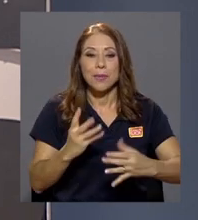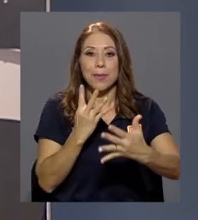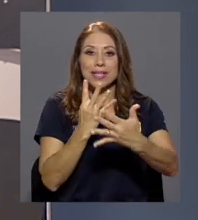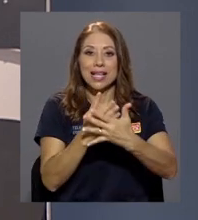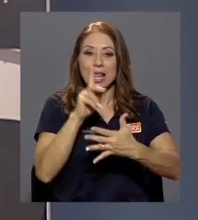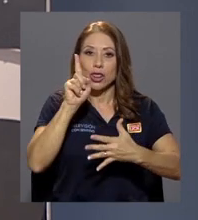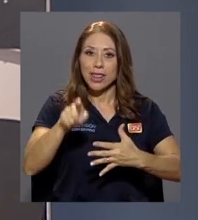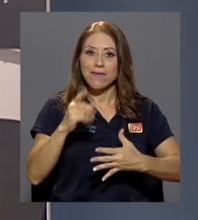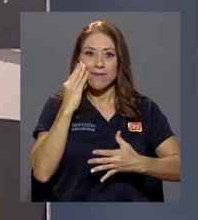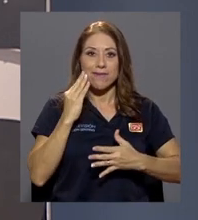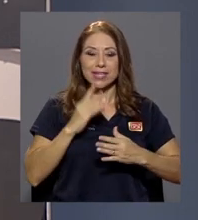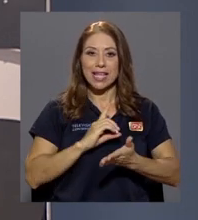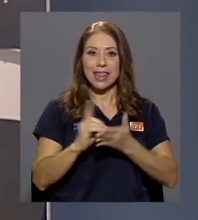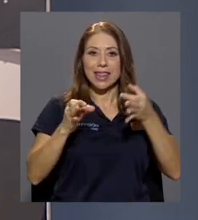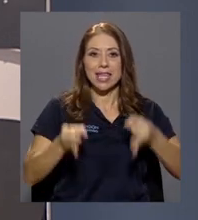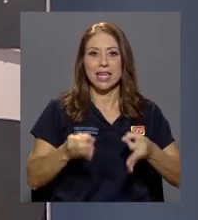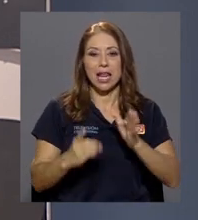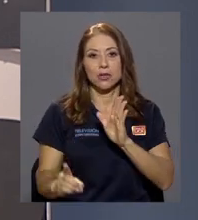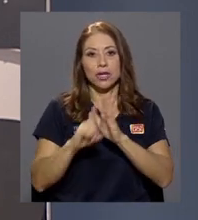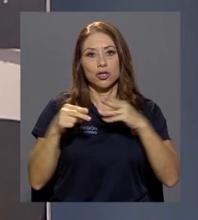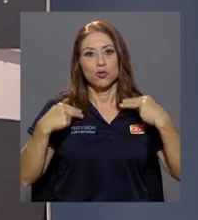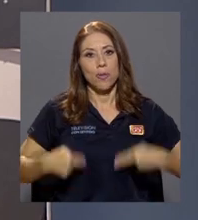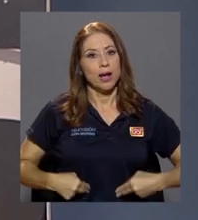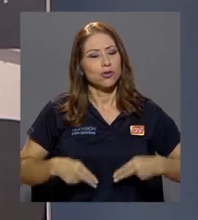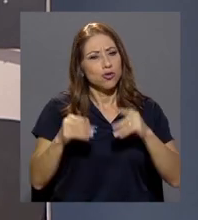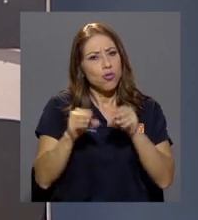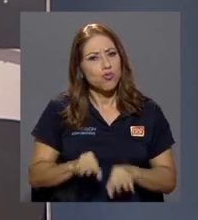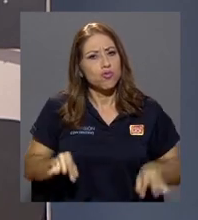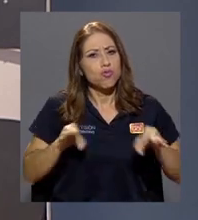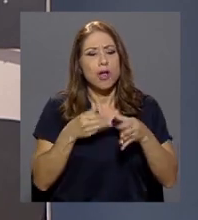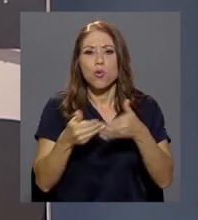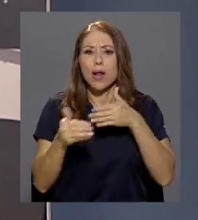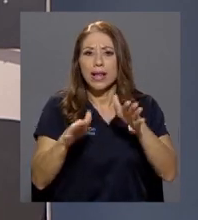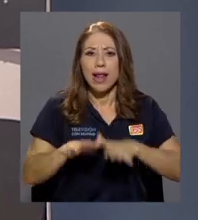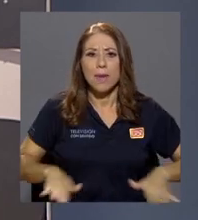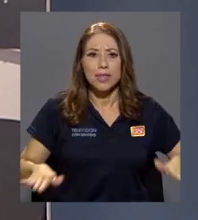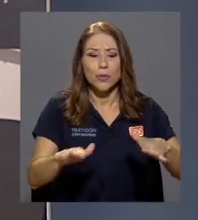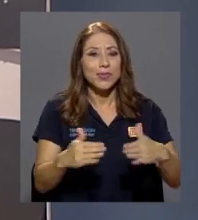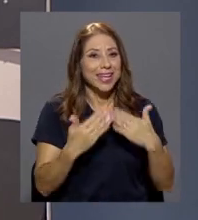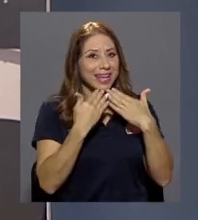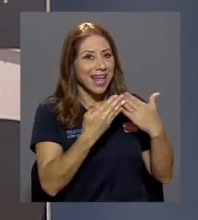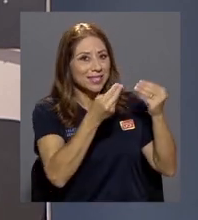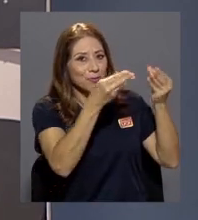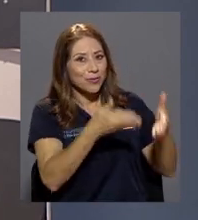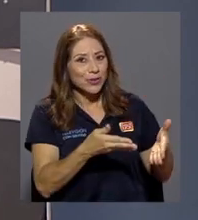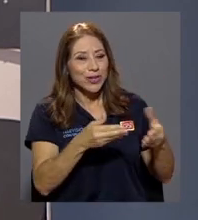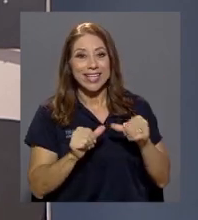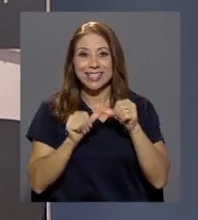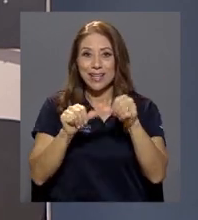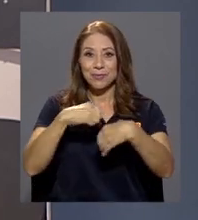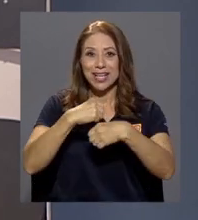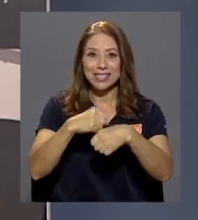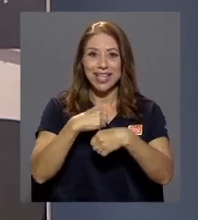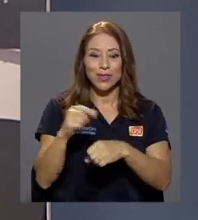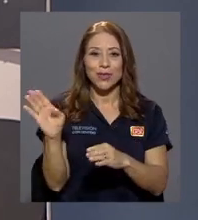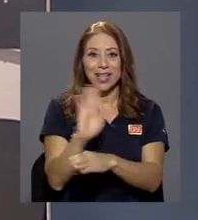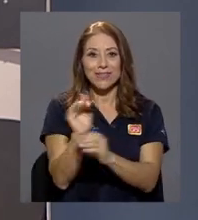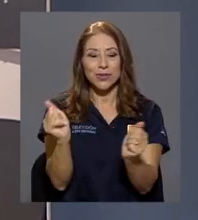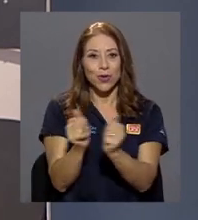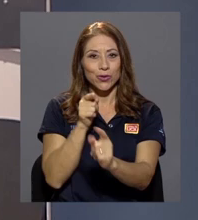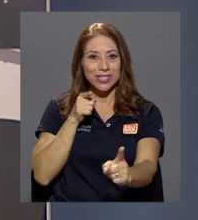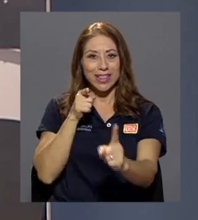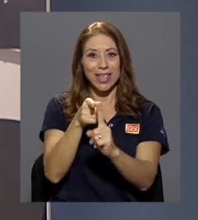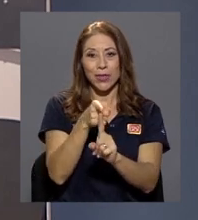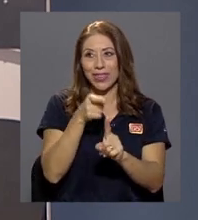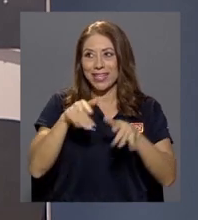vivirse de una manera digna y los derechos humanos son fundamentales en cualquier ámbito año que vivamos eso gracias profesor y seguimos haciendo siempre